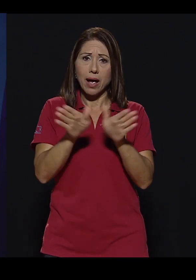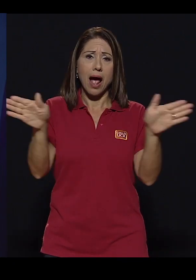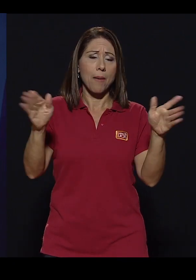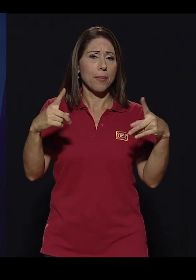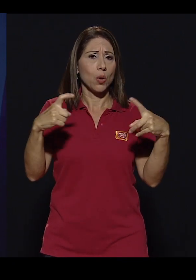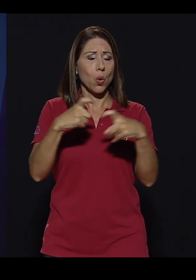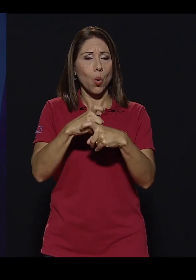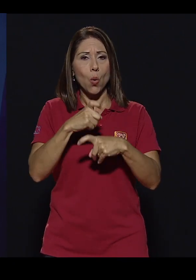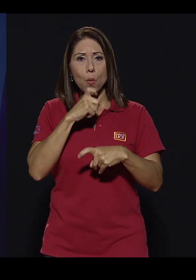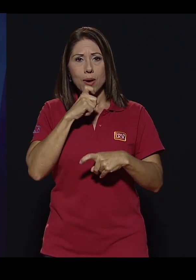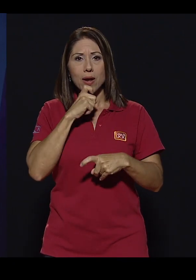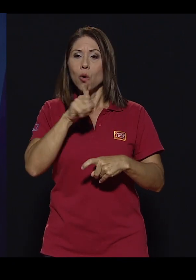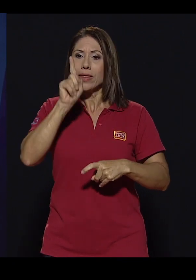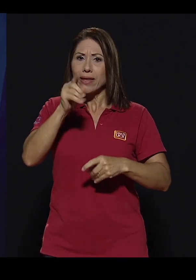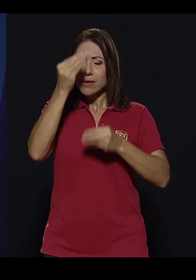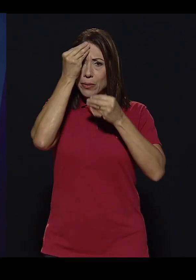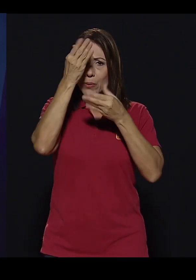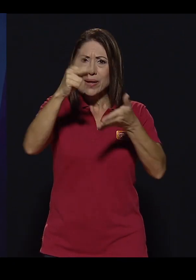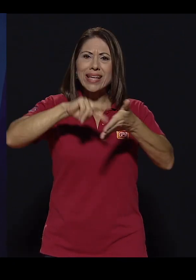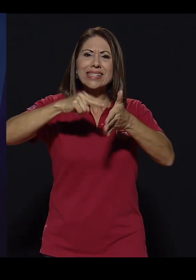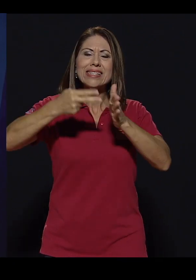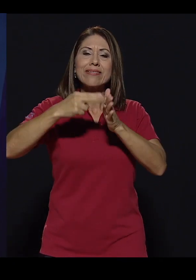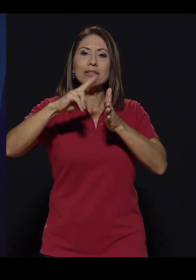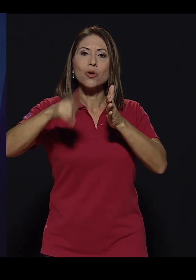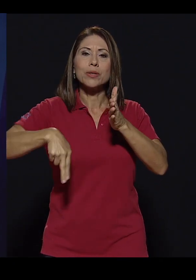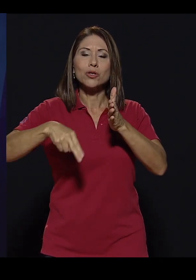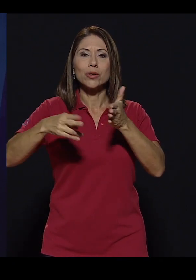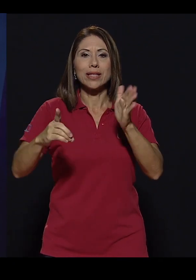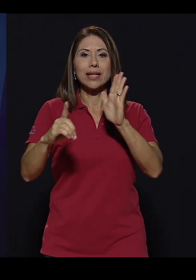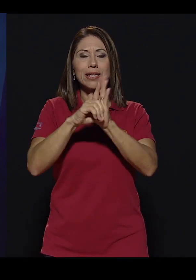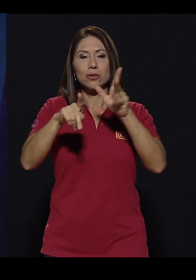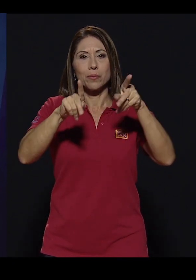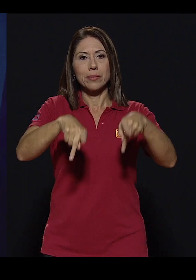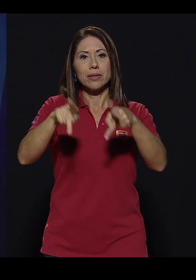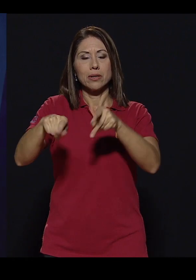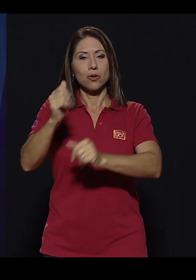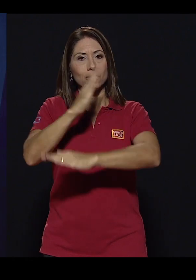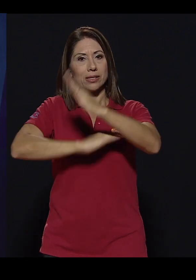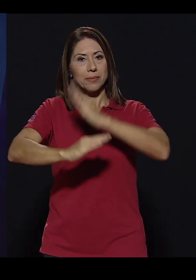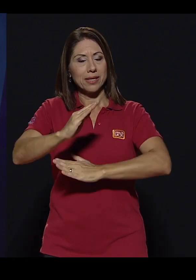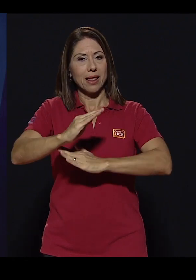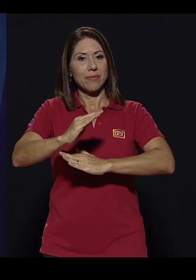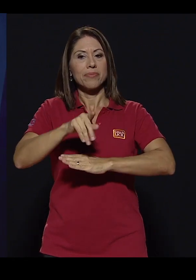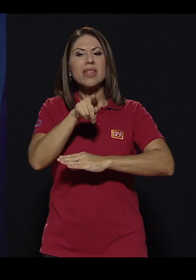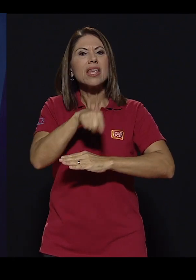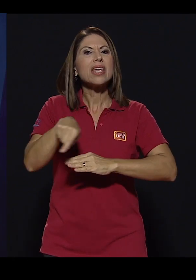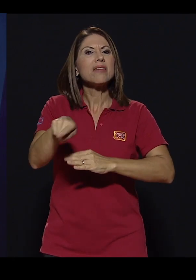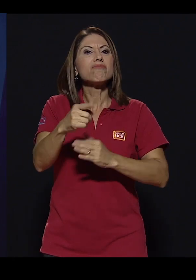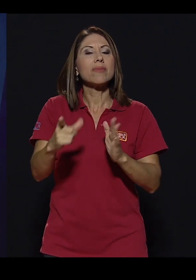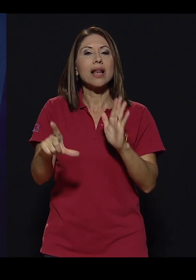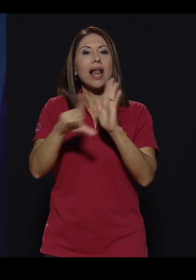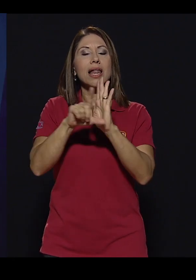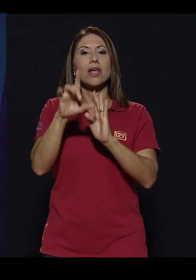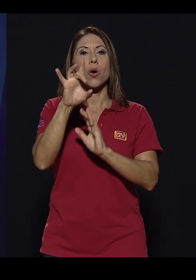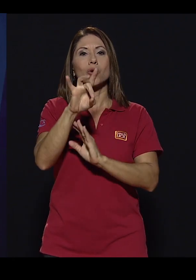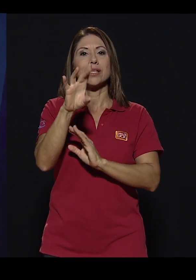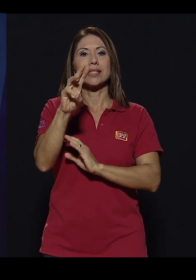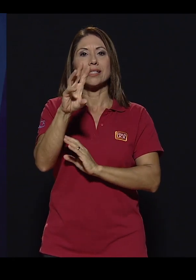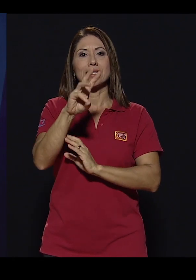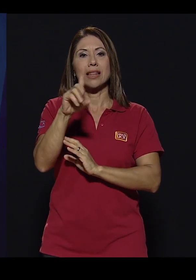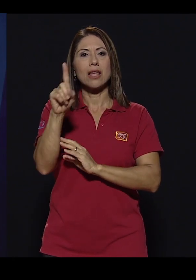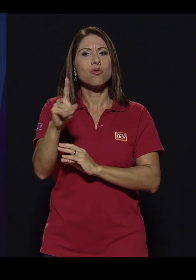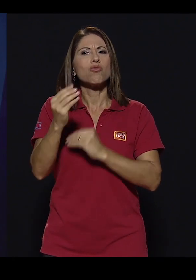complejo que implica la convención sobre los derechos de las personas con discapacidad y qué implicaciones tiene la ley